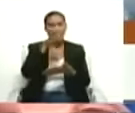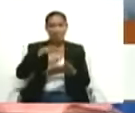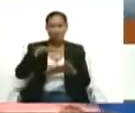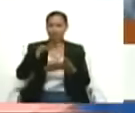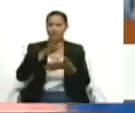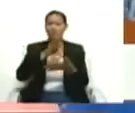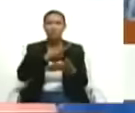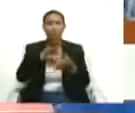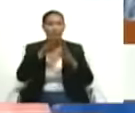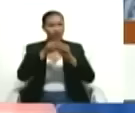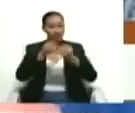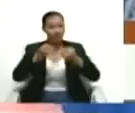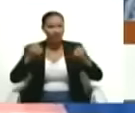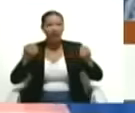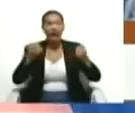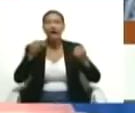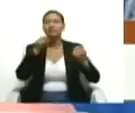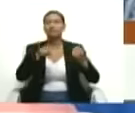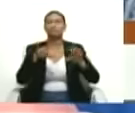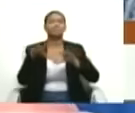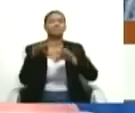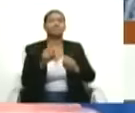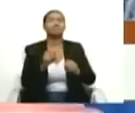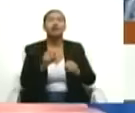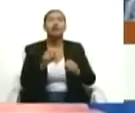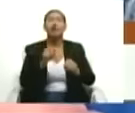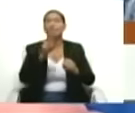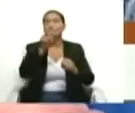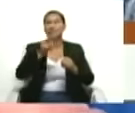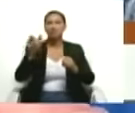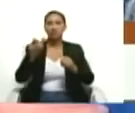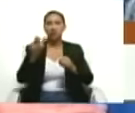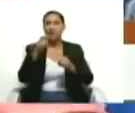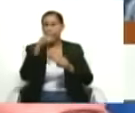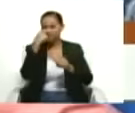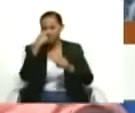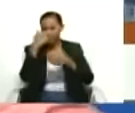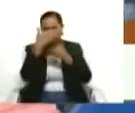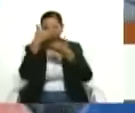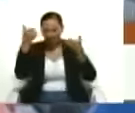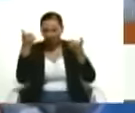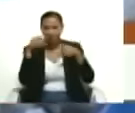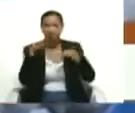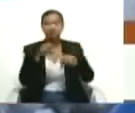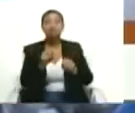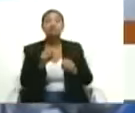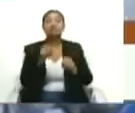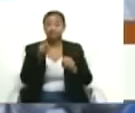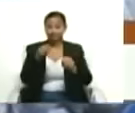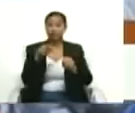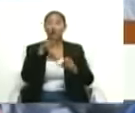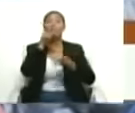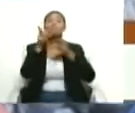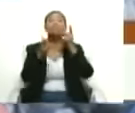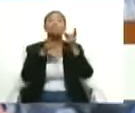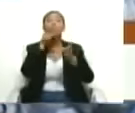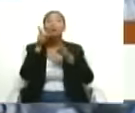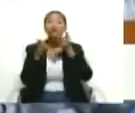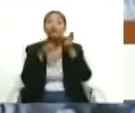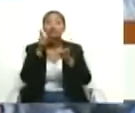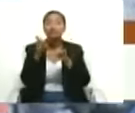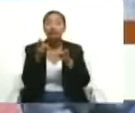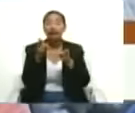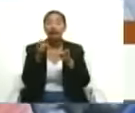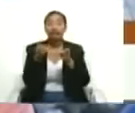territorio al narcotráfico. Ese es el resultado de esas políticas.